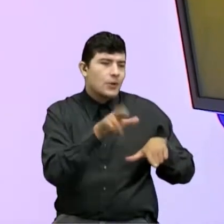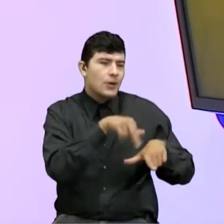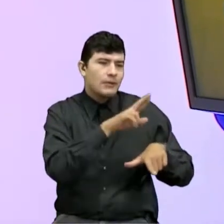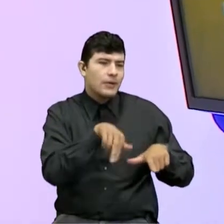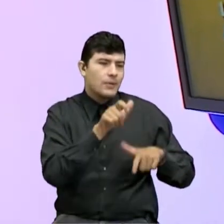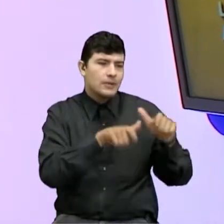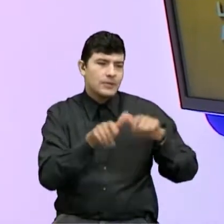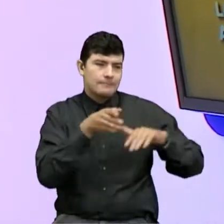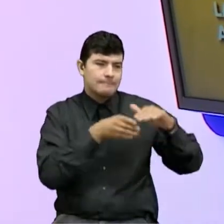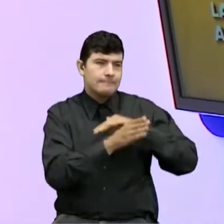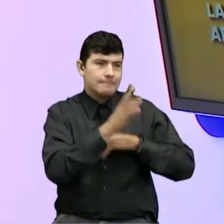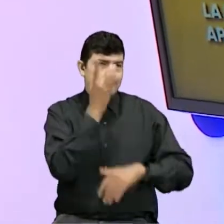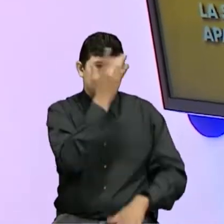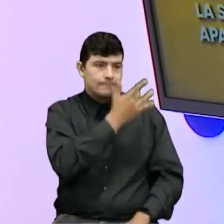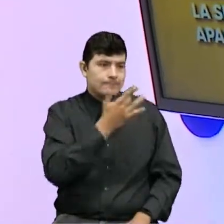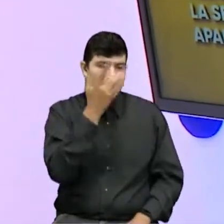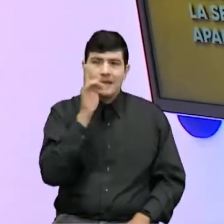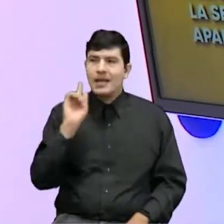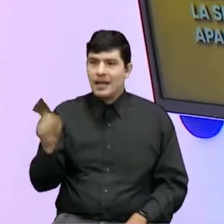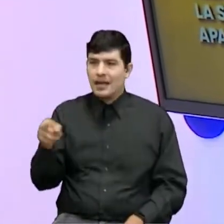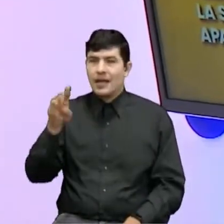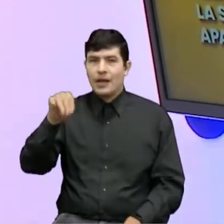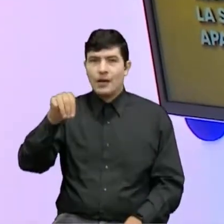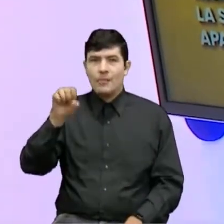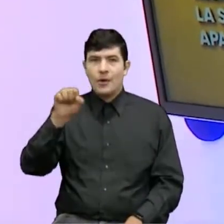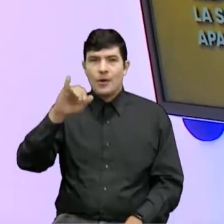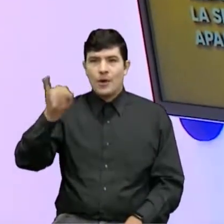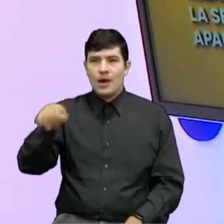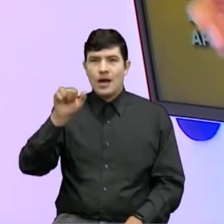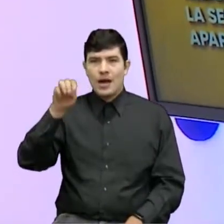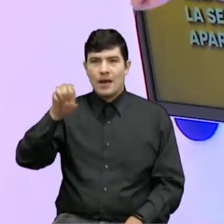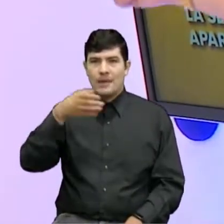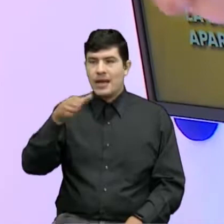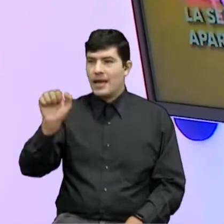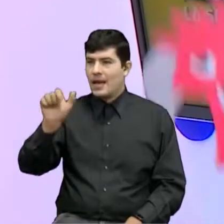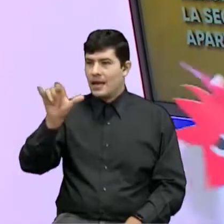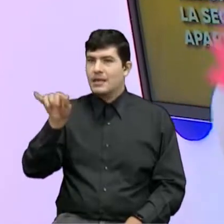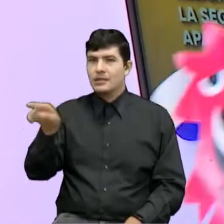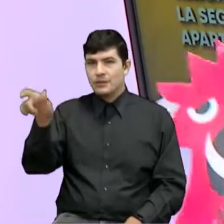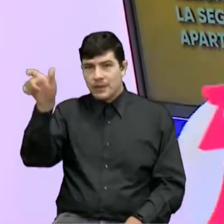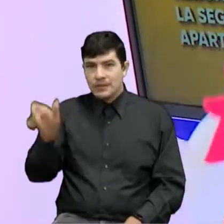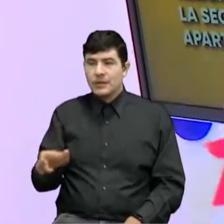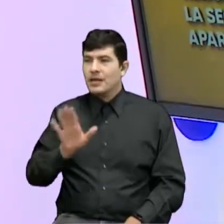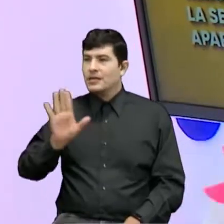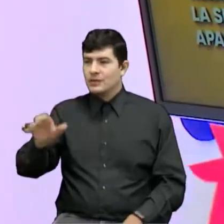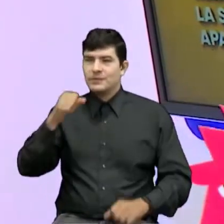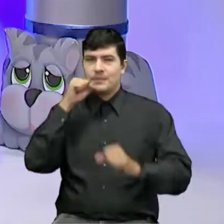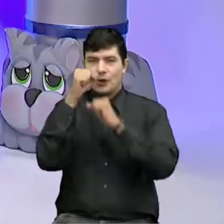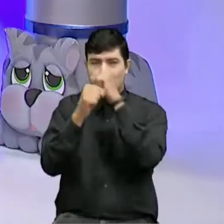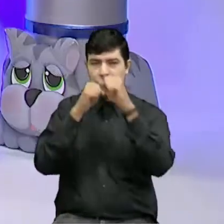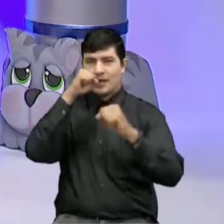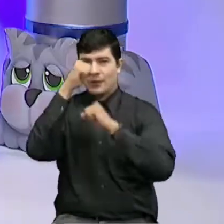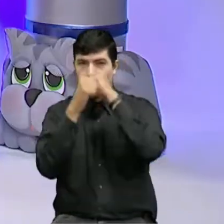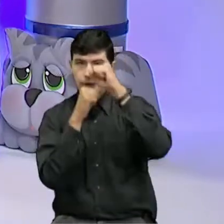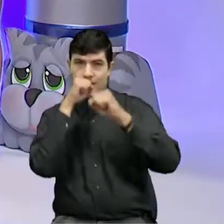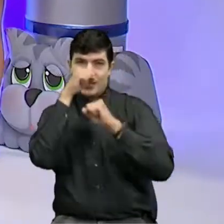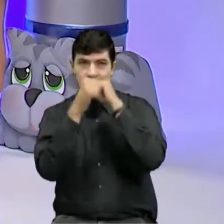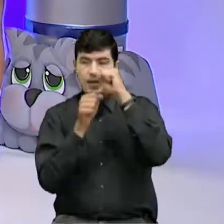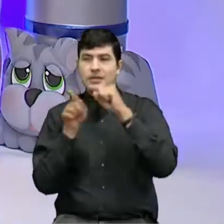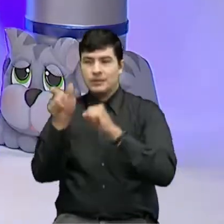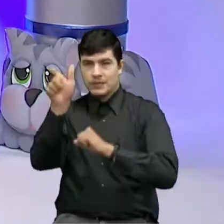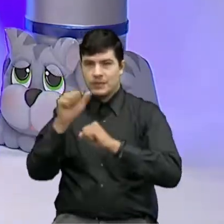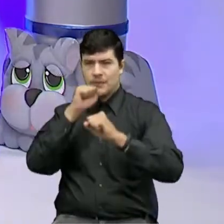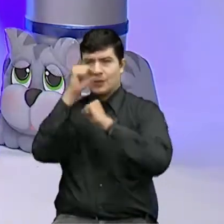te ilustro un poquito. Se llamaba Muhammad Ali, era un gran boxeador. Ah, bueno, él. ¿Sí? Él, sí, sí, señor.